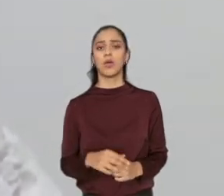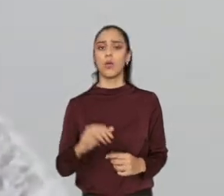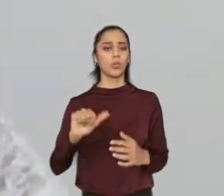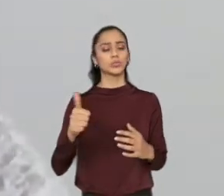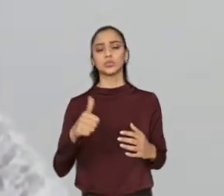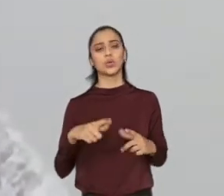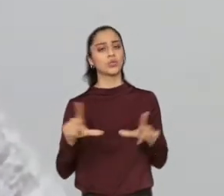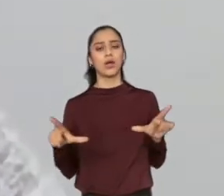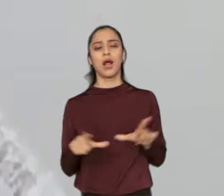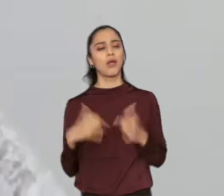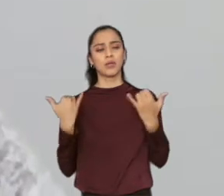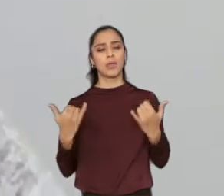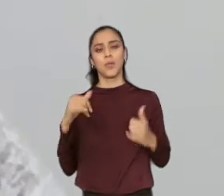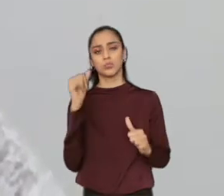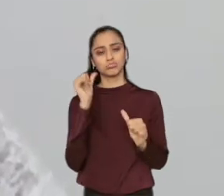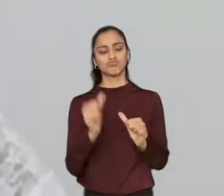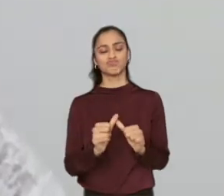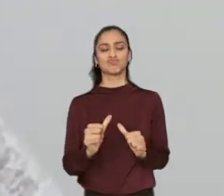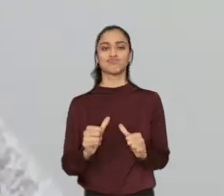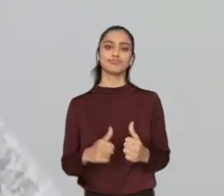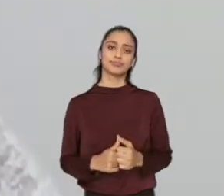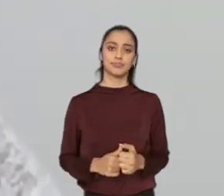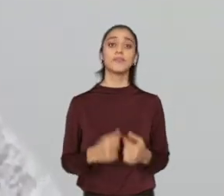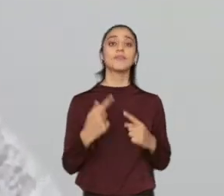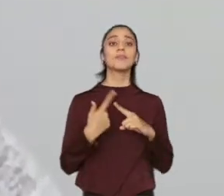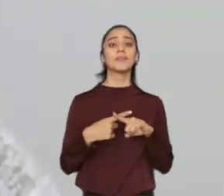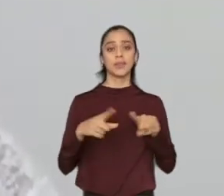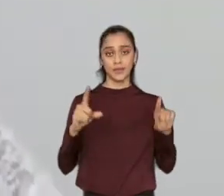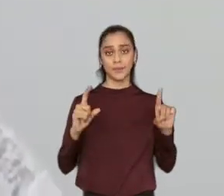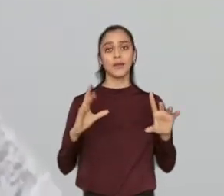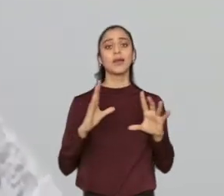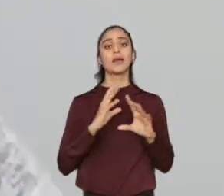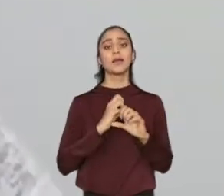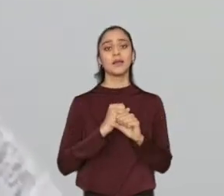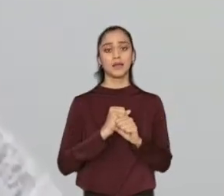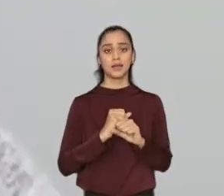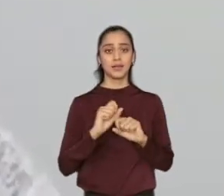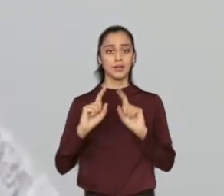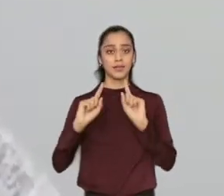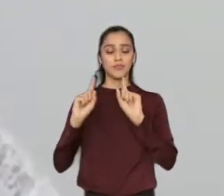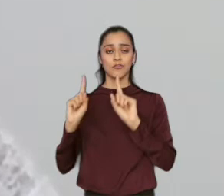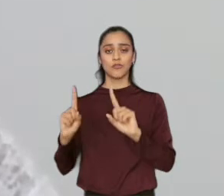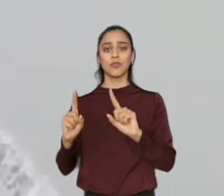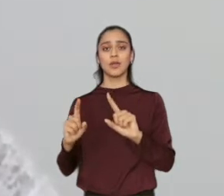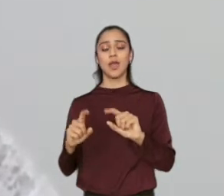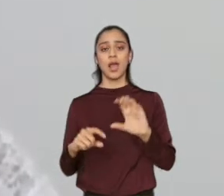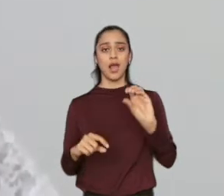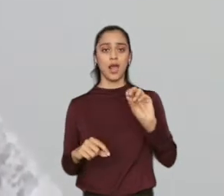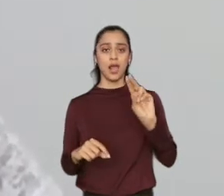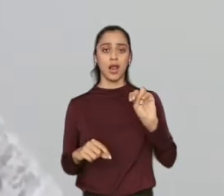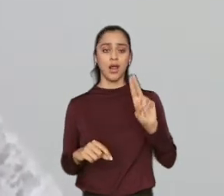fui a otros lados que no me recuerdo ahora, pero y fui a las Naciones